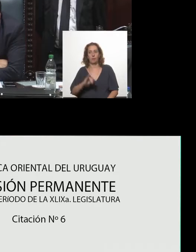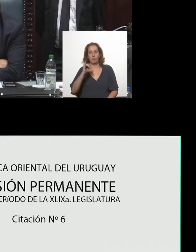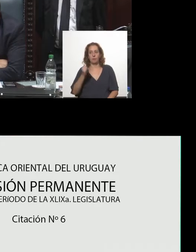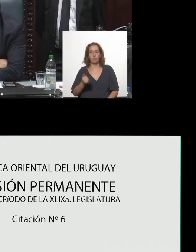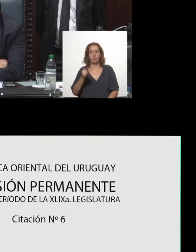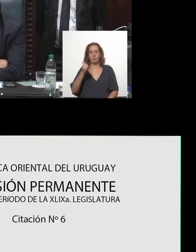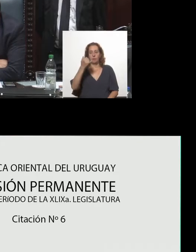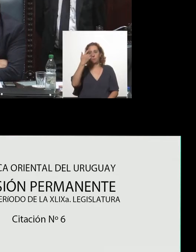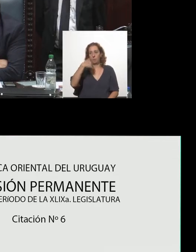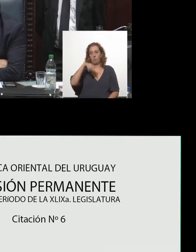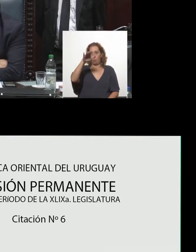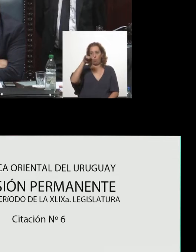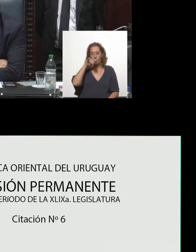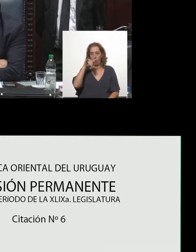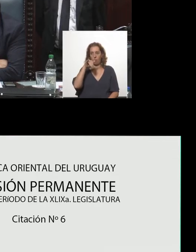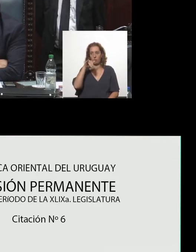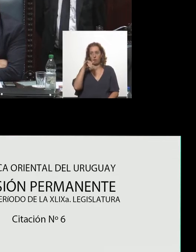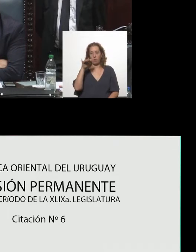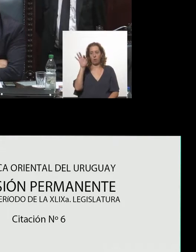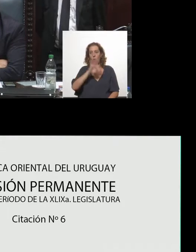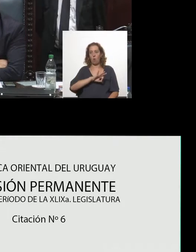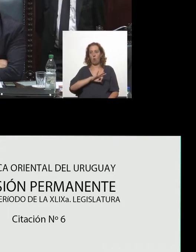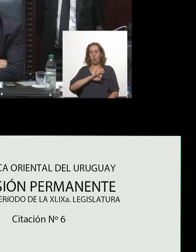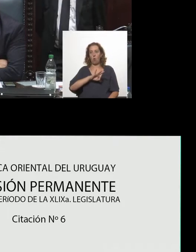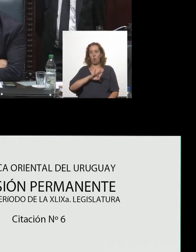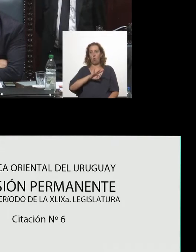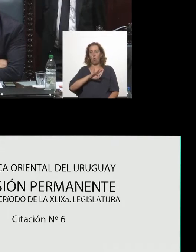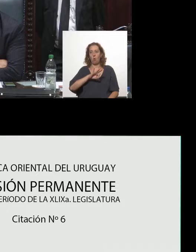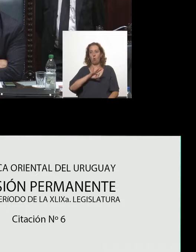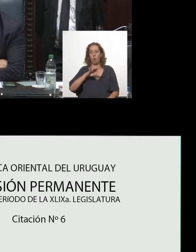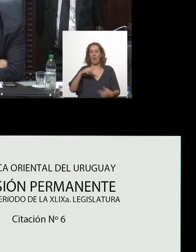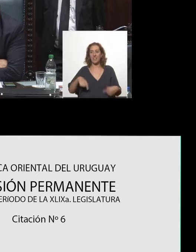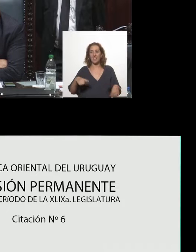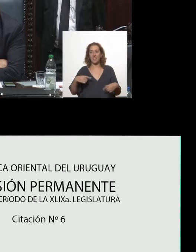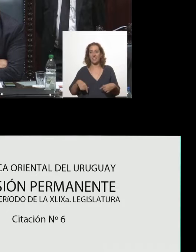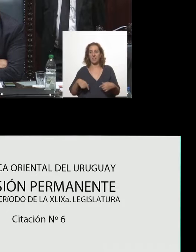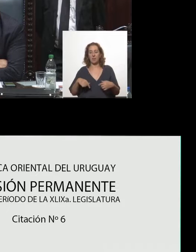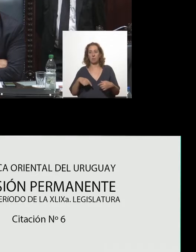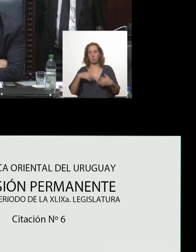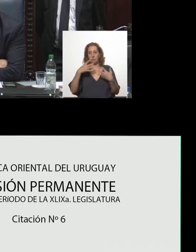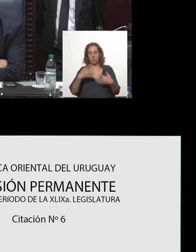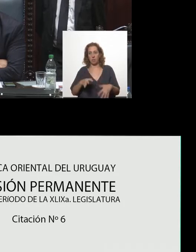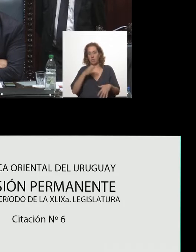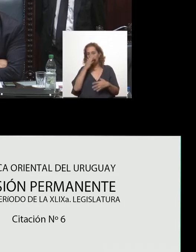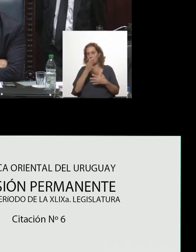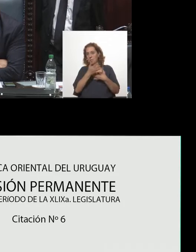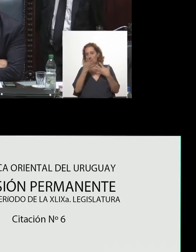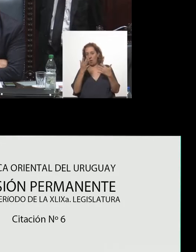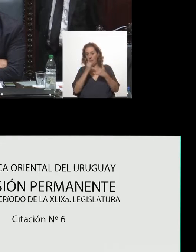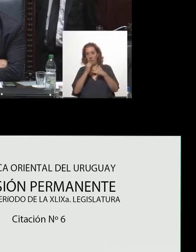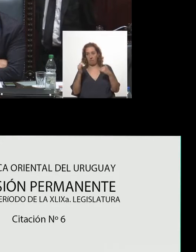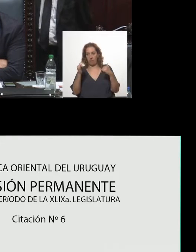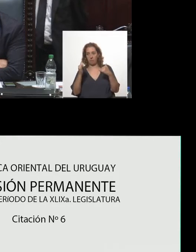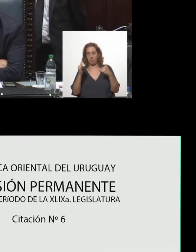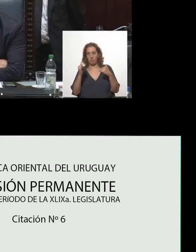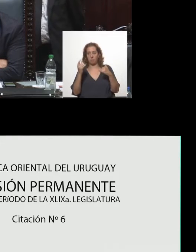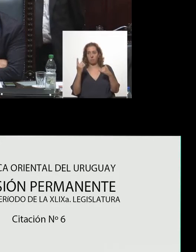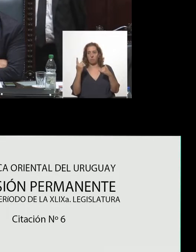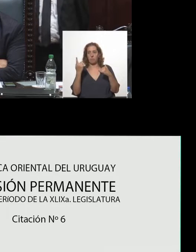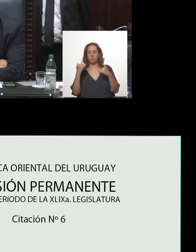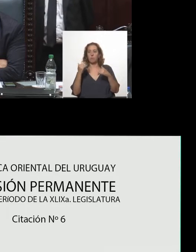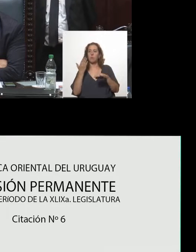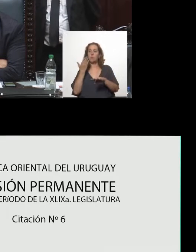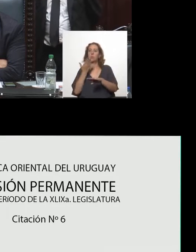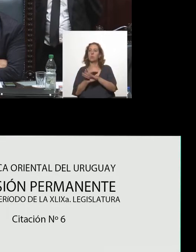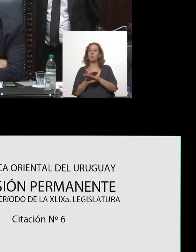miembro convocante o el canciller desean hacer uso de la palabra como para cerrar esta sesión. De lo contrario, me está